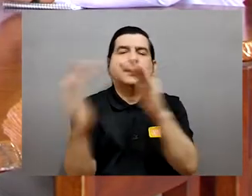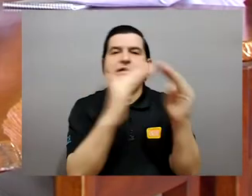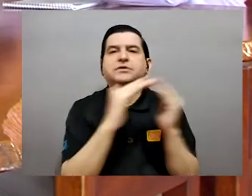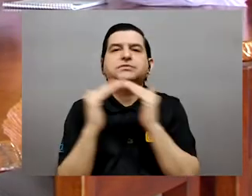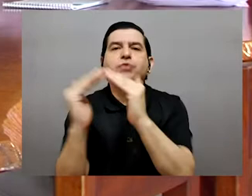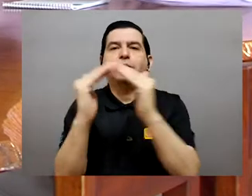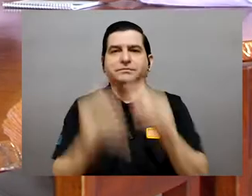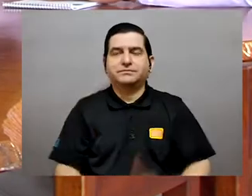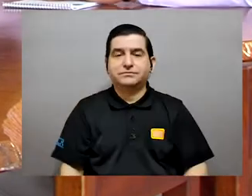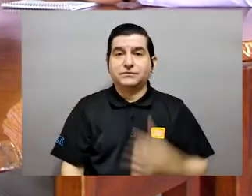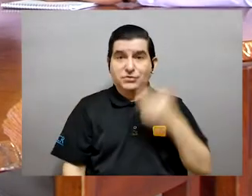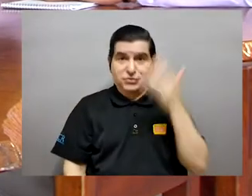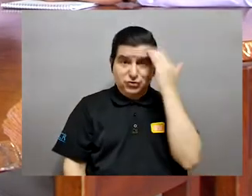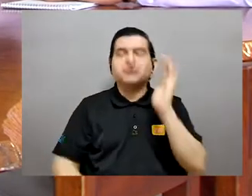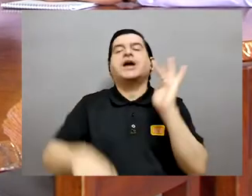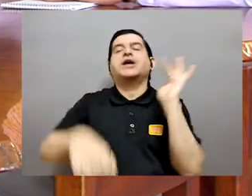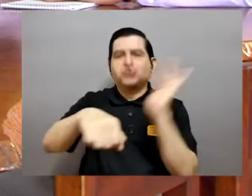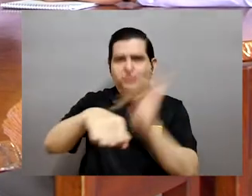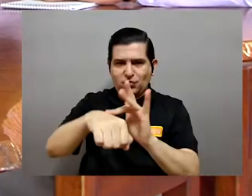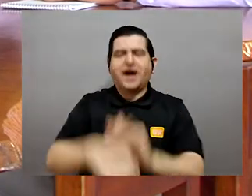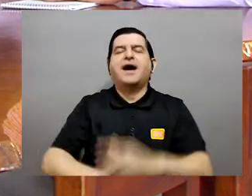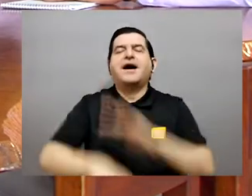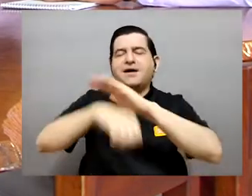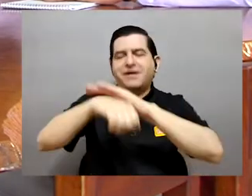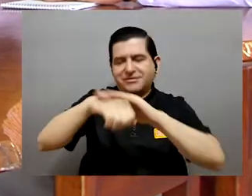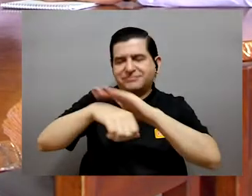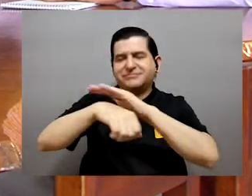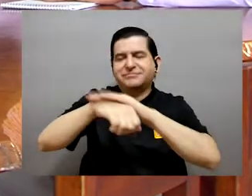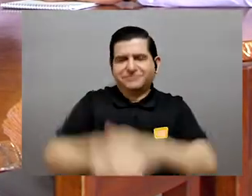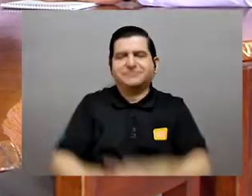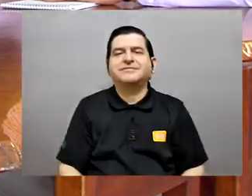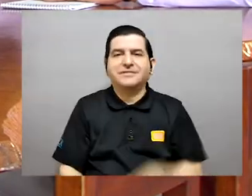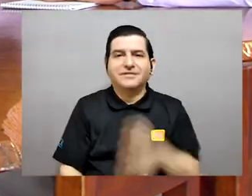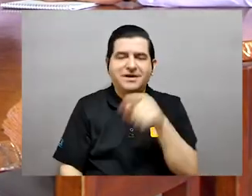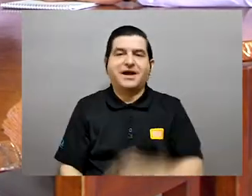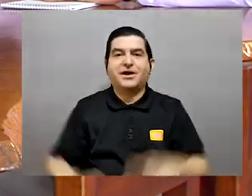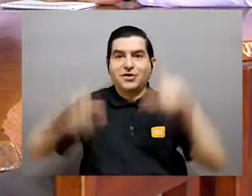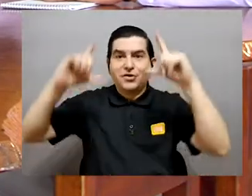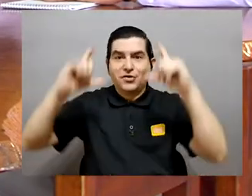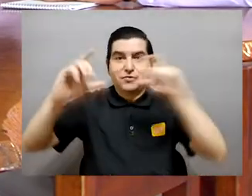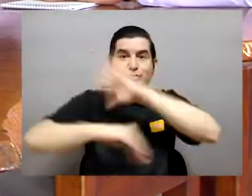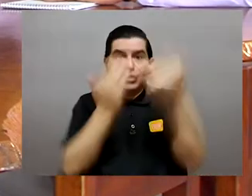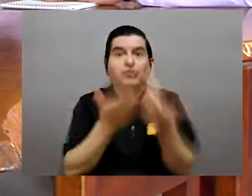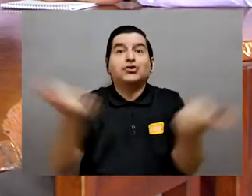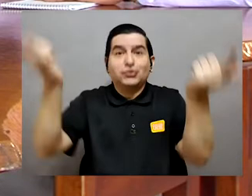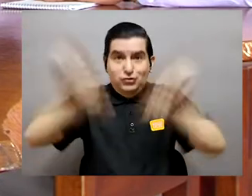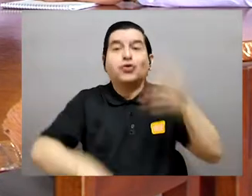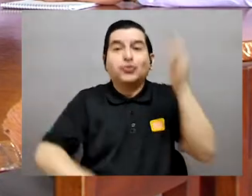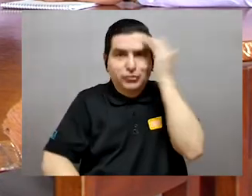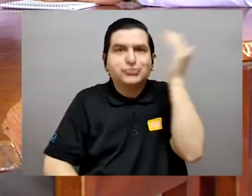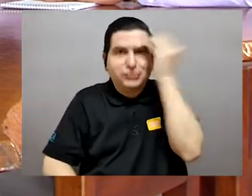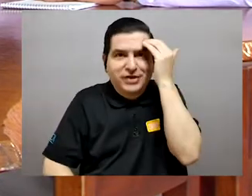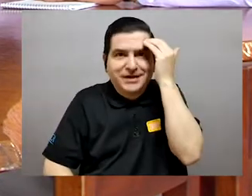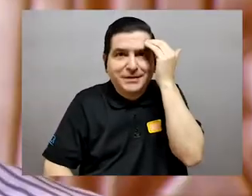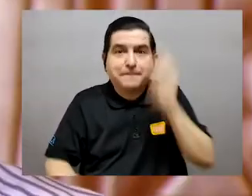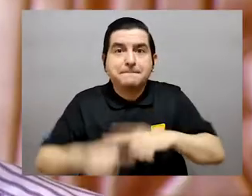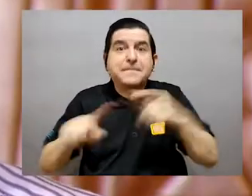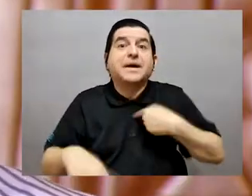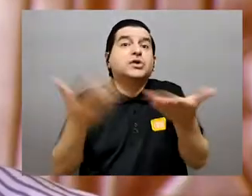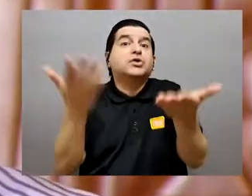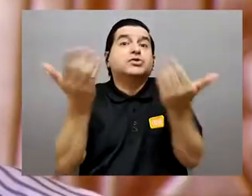Impresionante. Y ahí, aunque ya había estudiado en la historia del arte todo eso, todo a Miguel Ángel, ya para mí